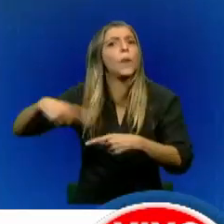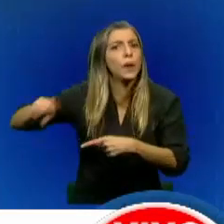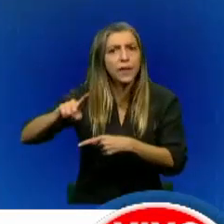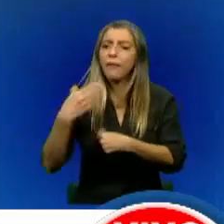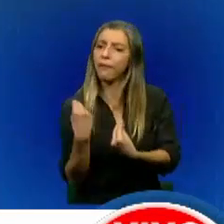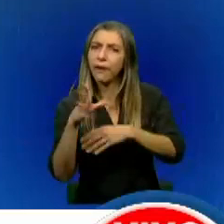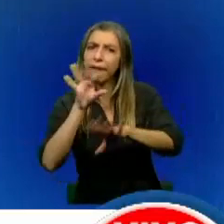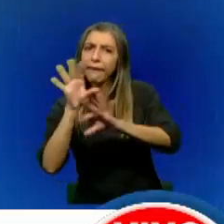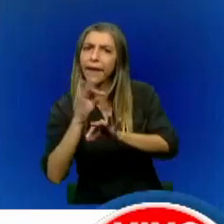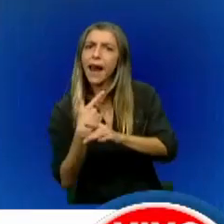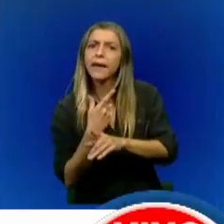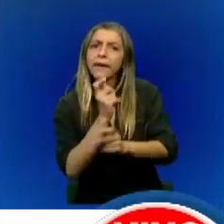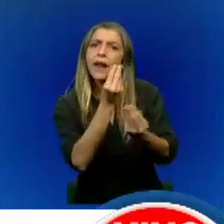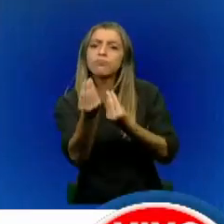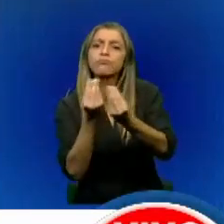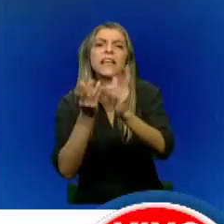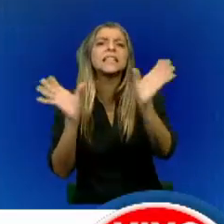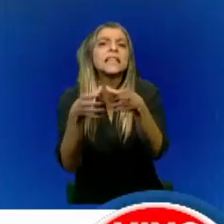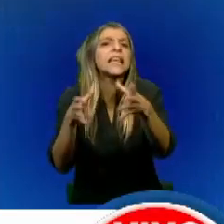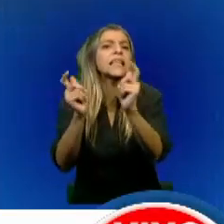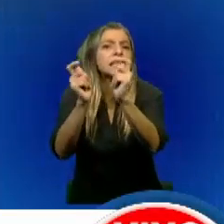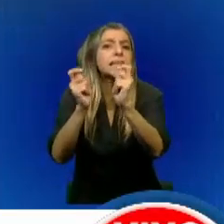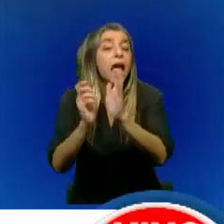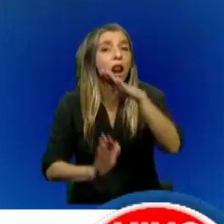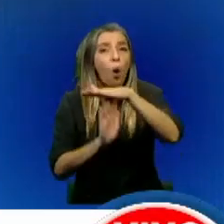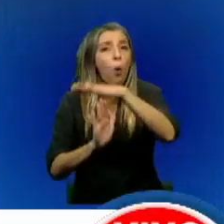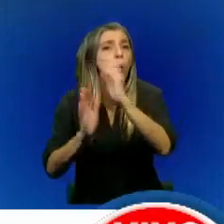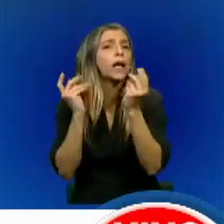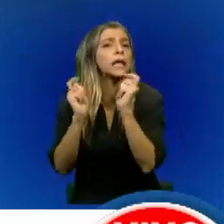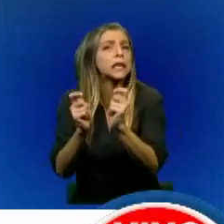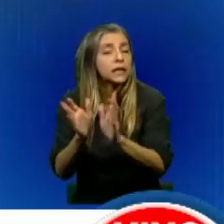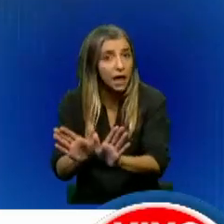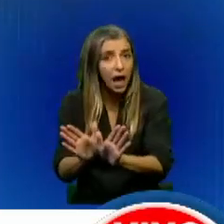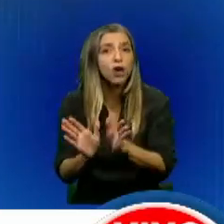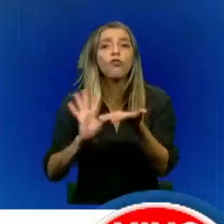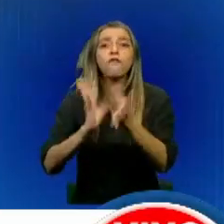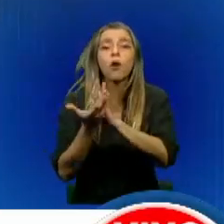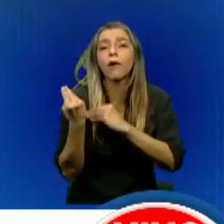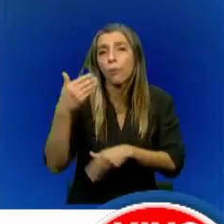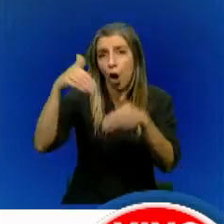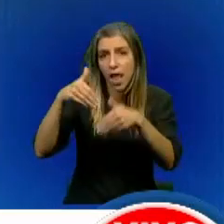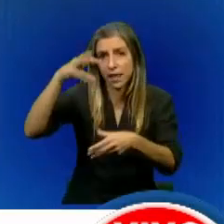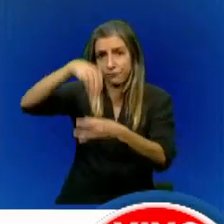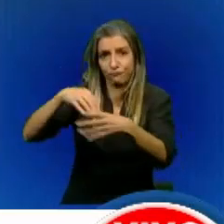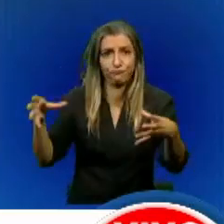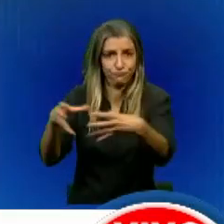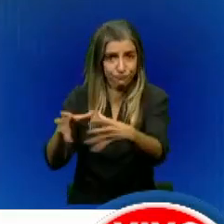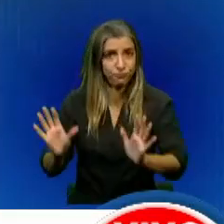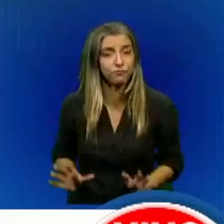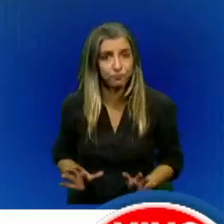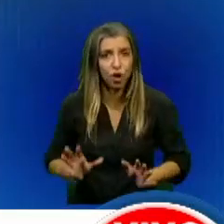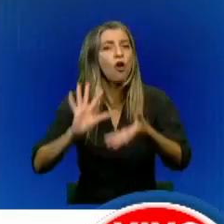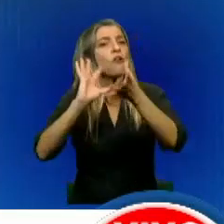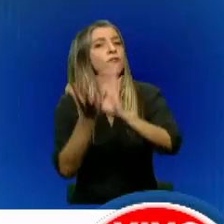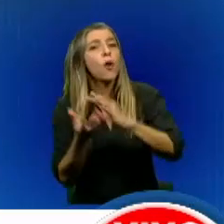sus candidatos y a sus autoridades en elecciones internas. ¿Cuál es la forma de esas elecciones internas?